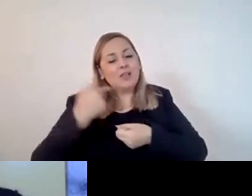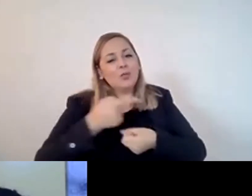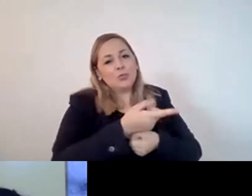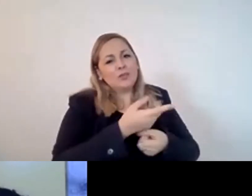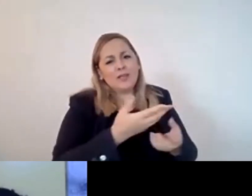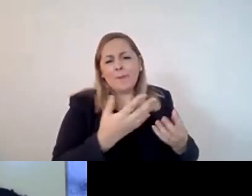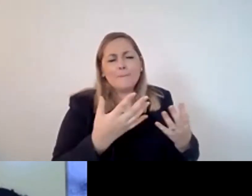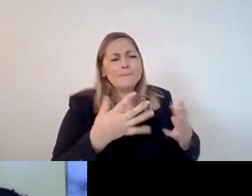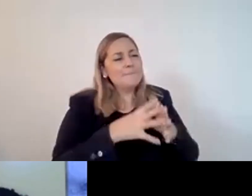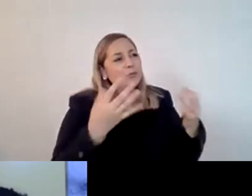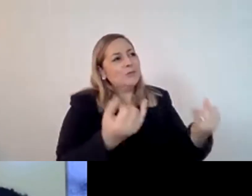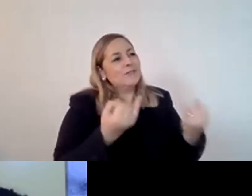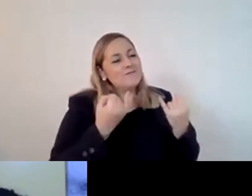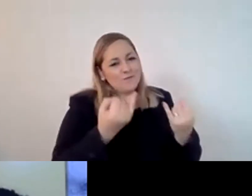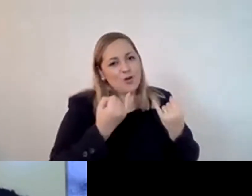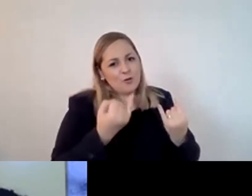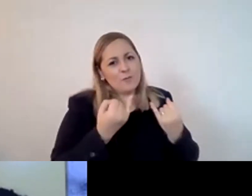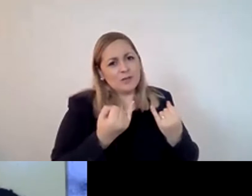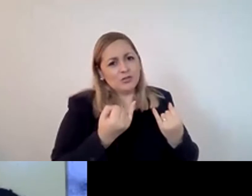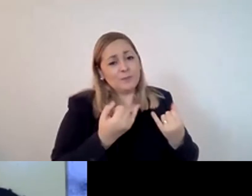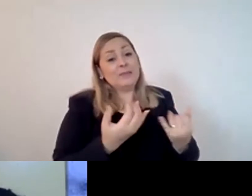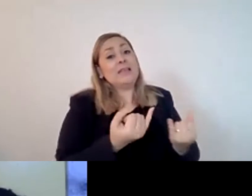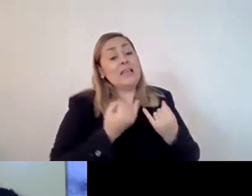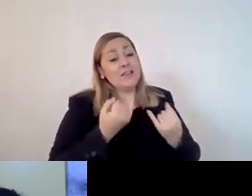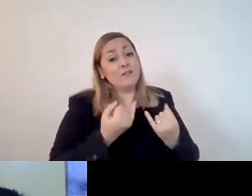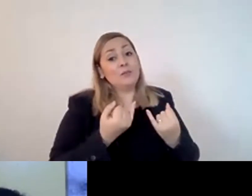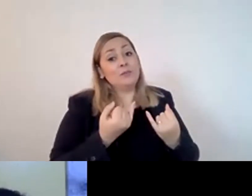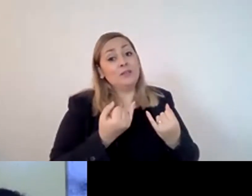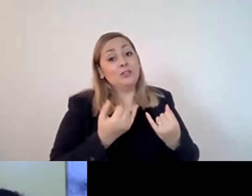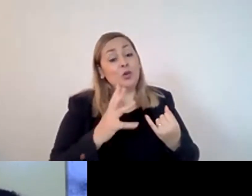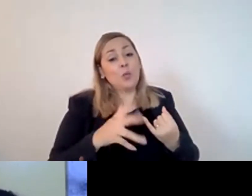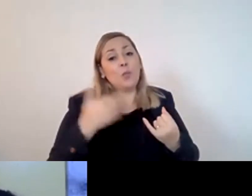mucha información. Información también que es muy,